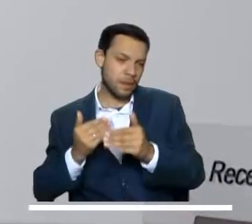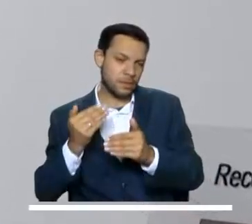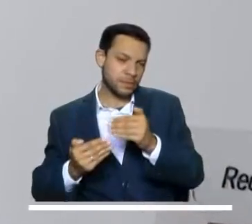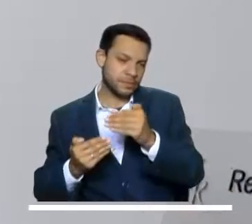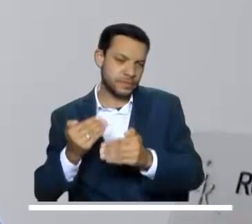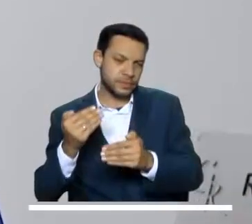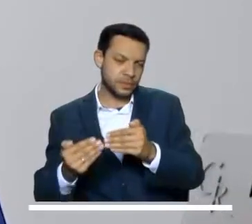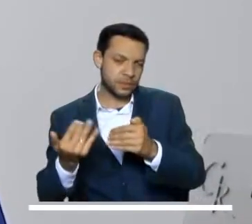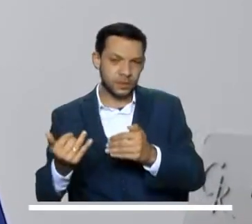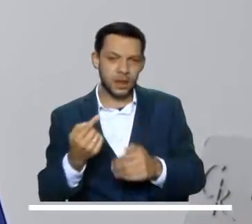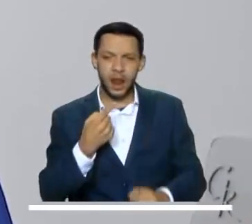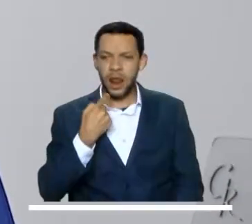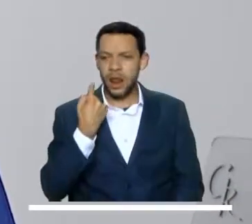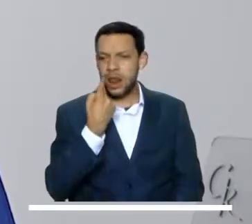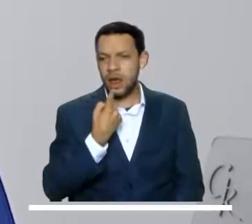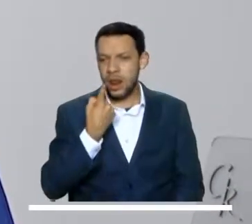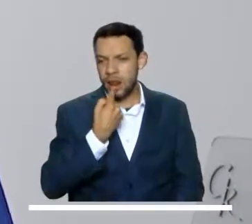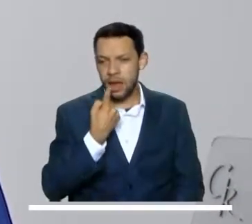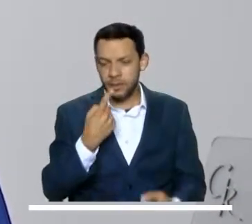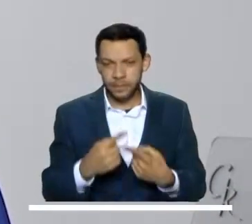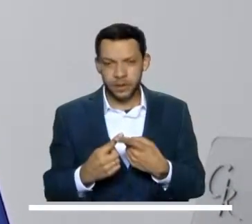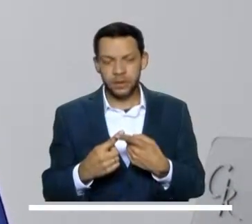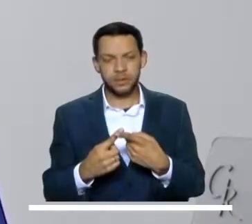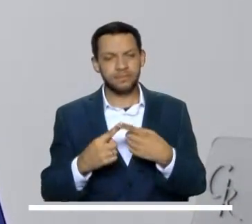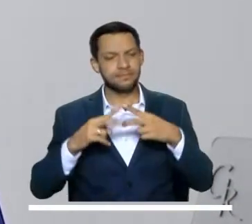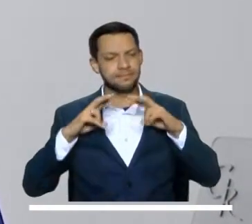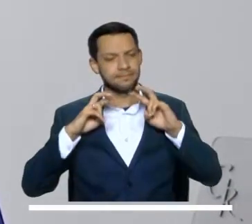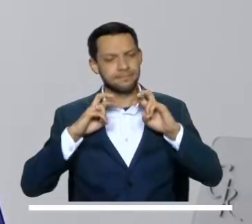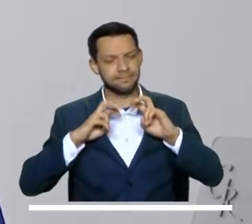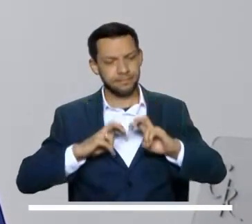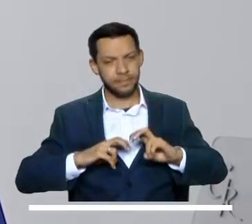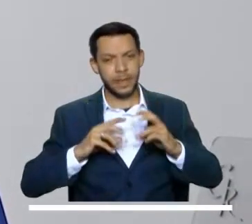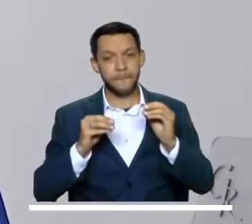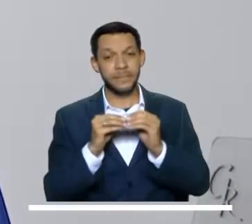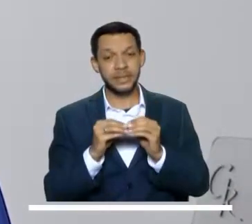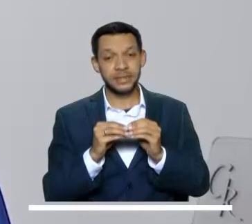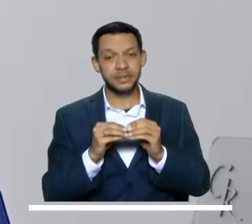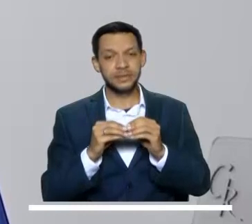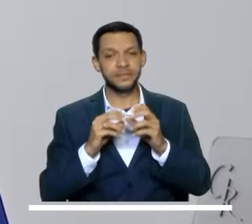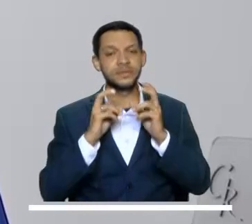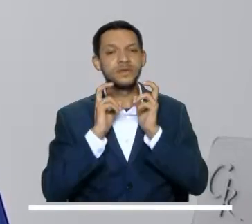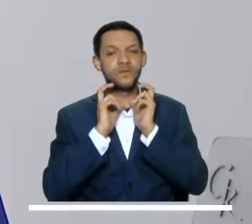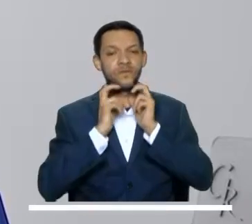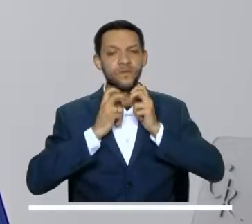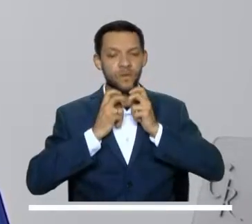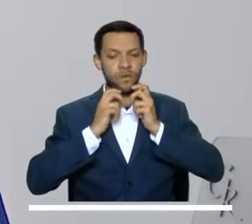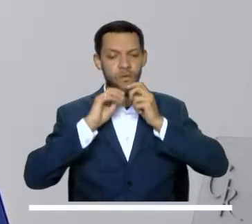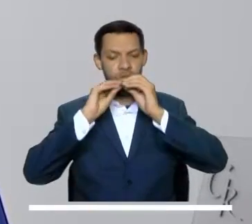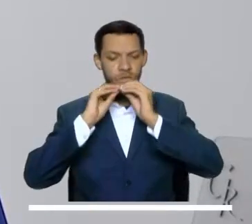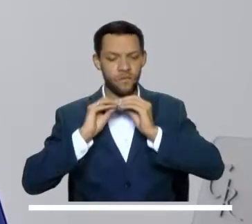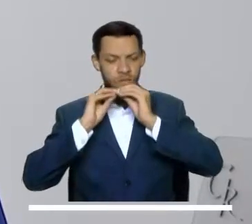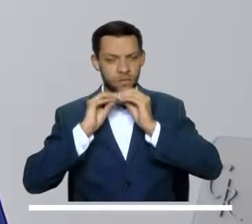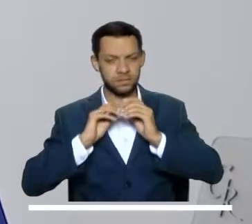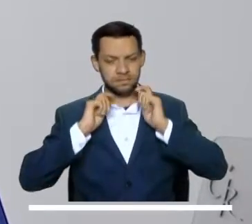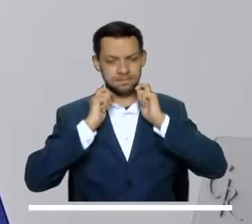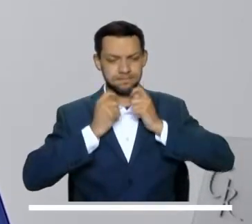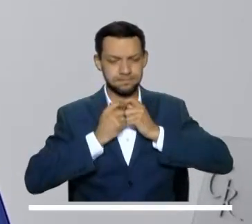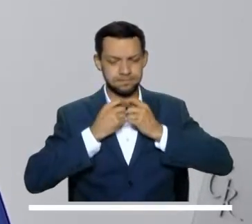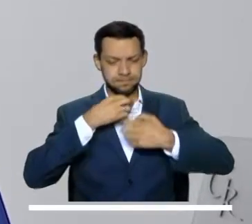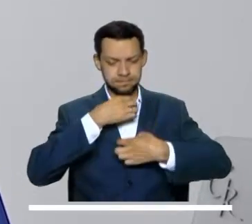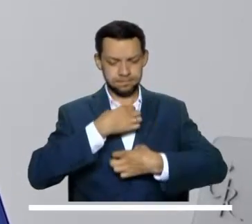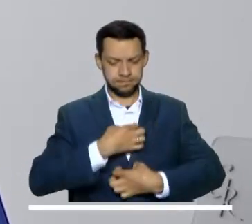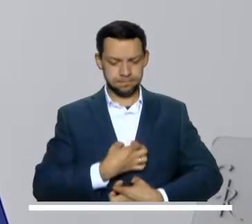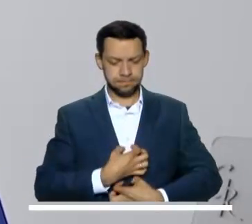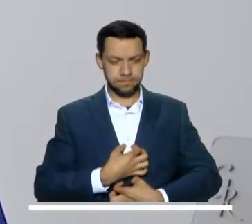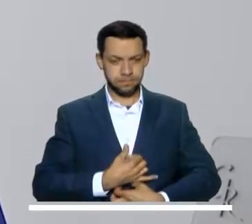que comprende desde la boca, la arcada dentaria, pasando por la garganta, llegando hasta el esófago, descendiendo hasta el estómago y entrando a la